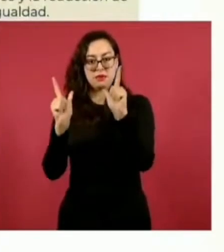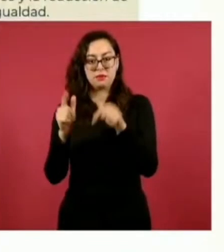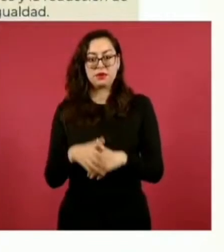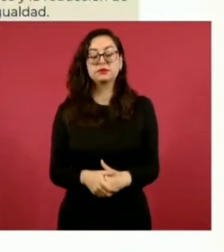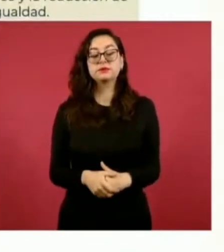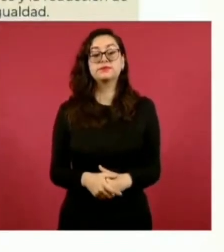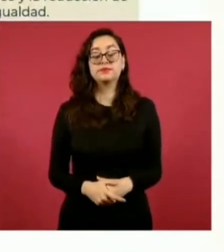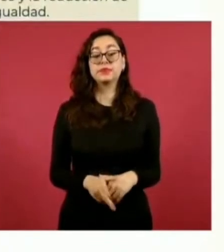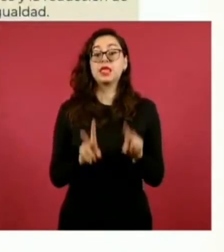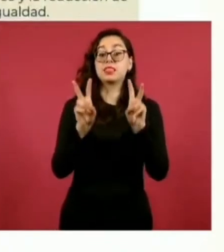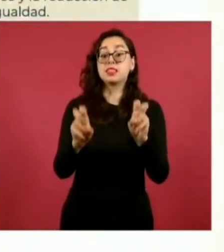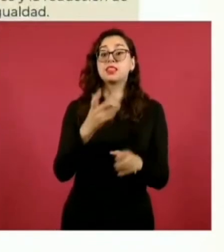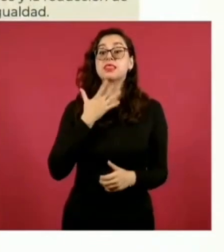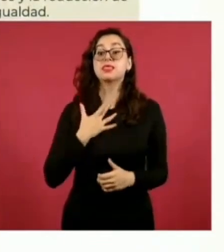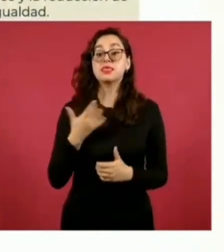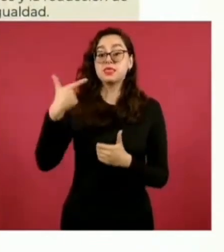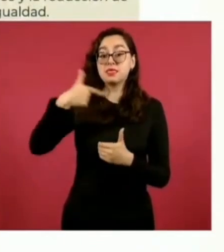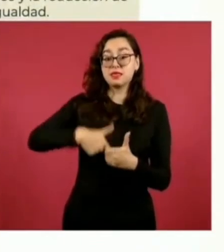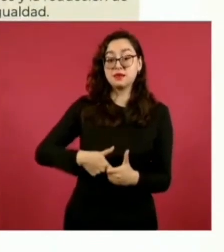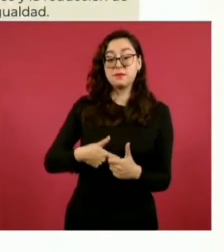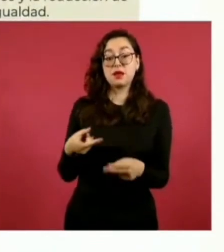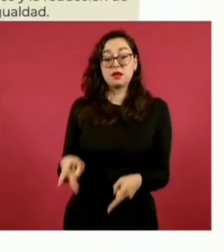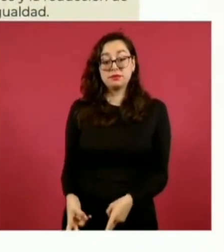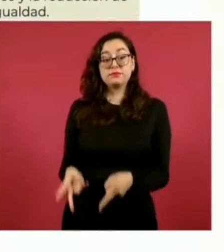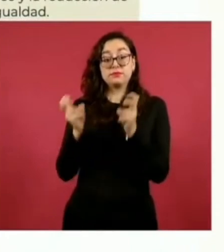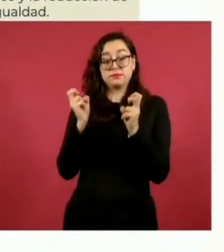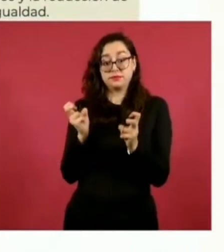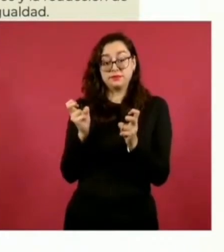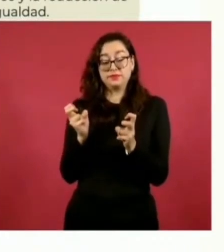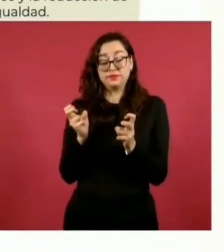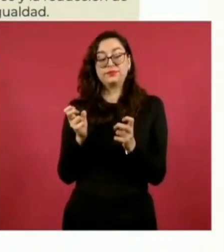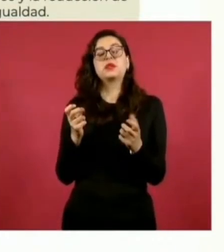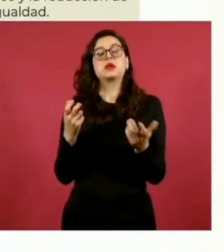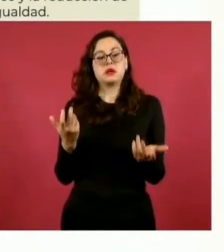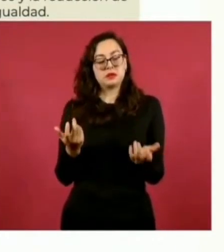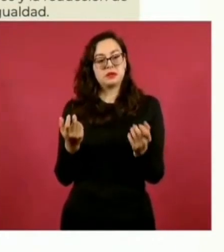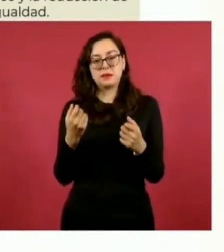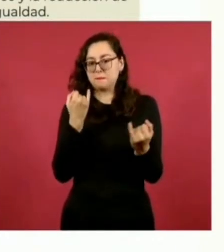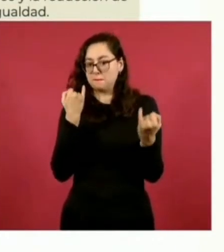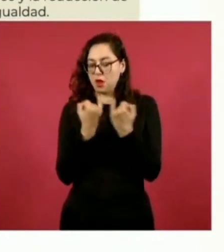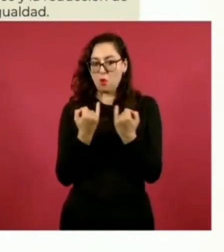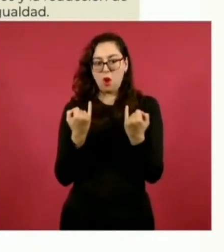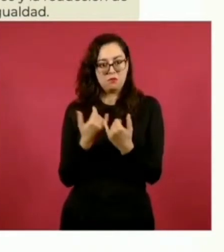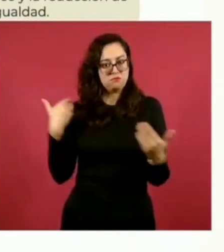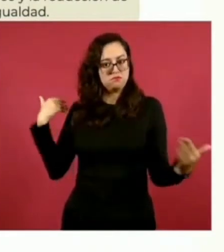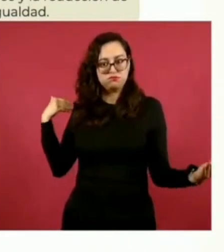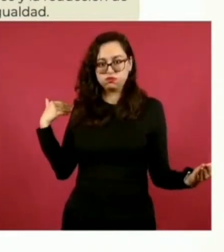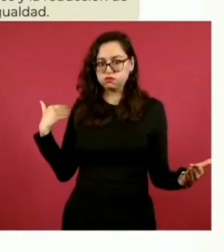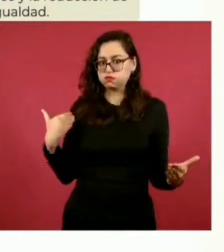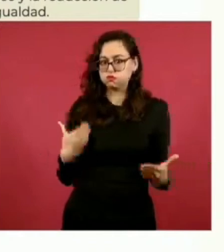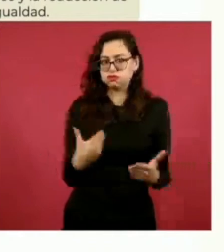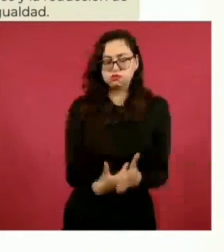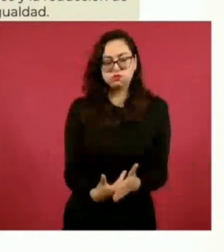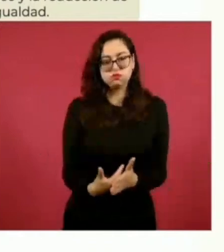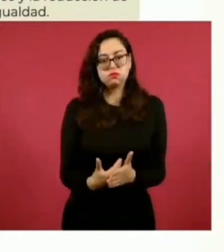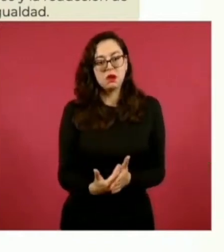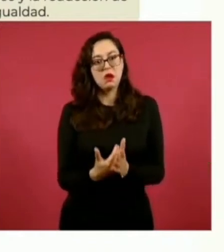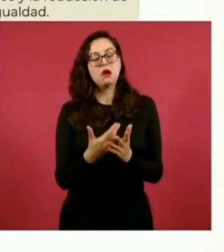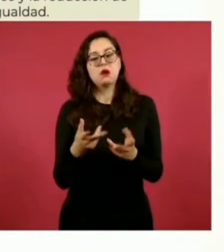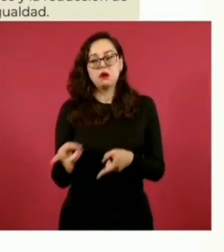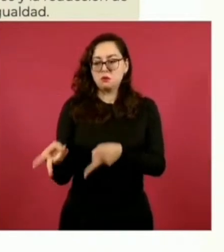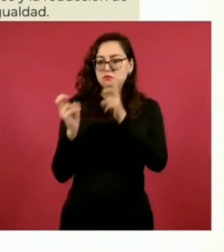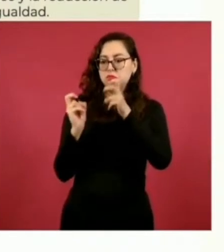robo de hidrocarburos que también desde el inicio de la Administración tiene una reducción de